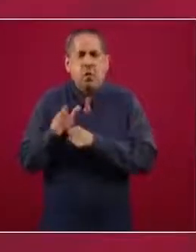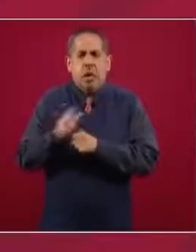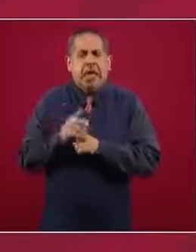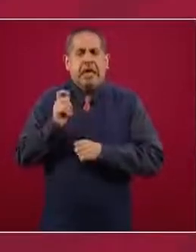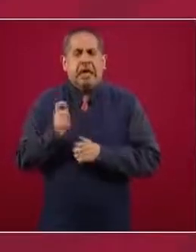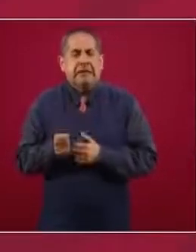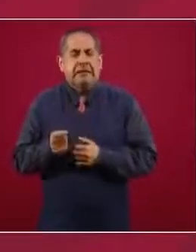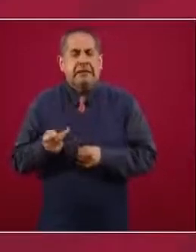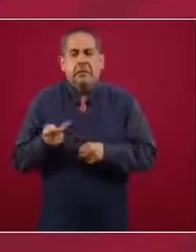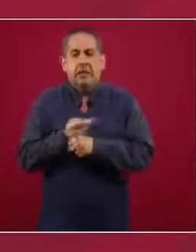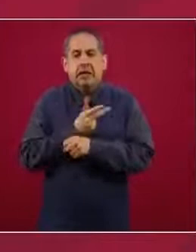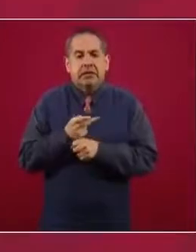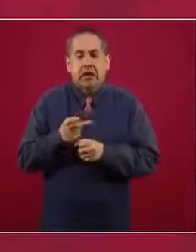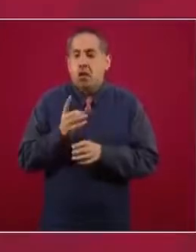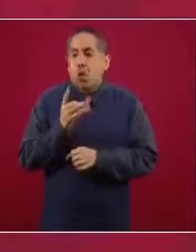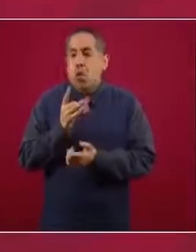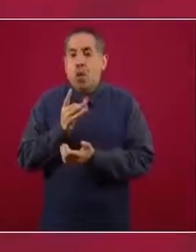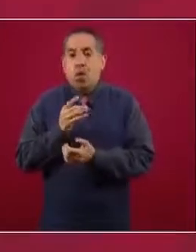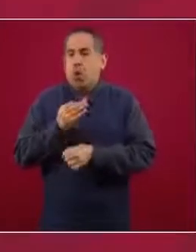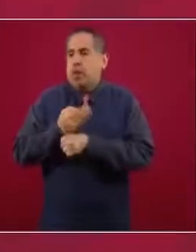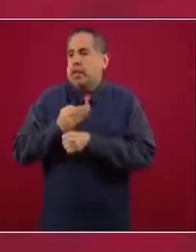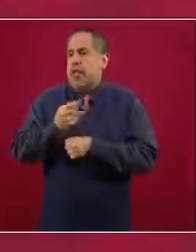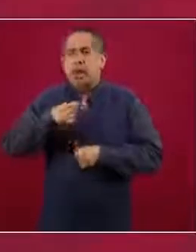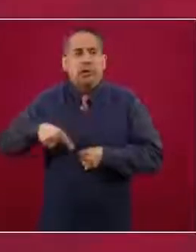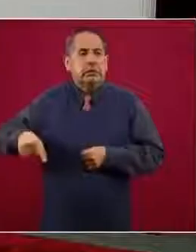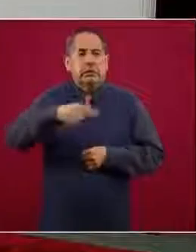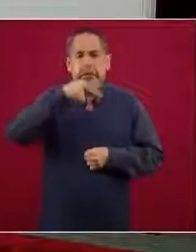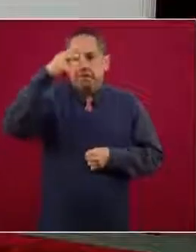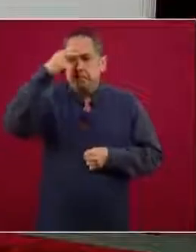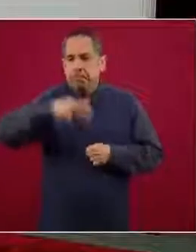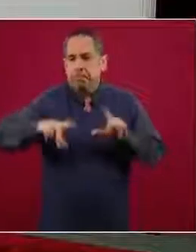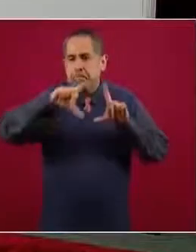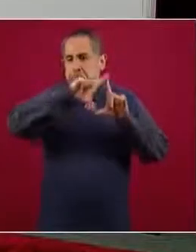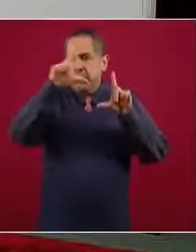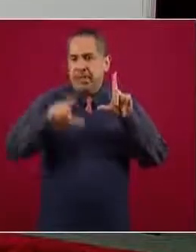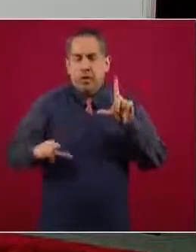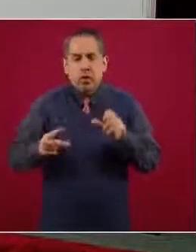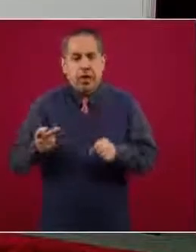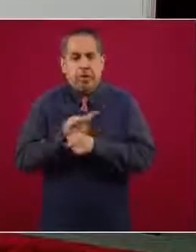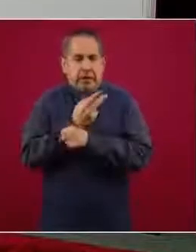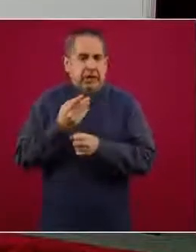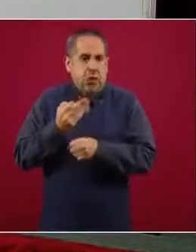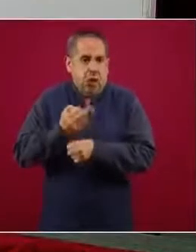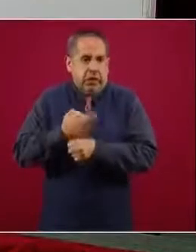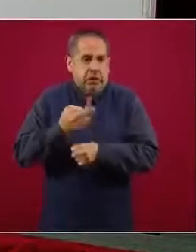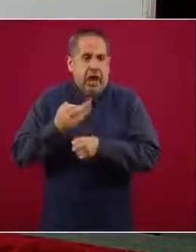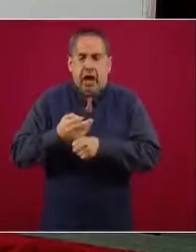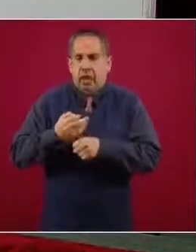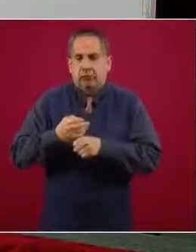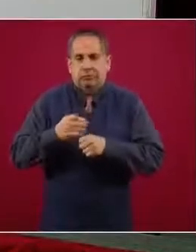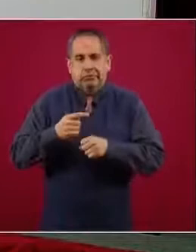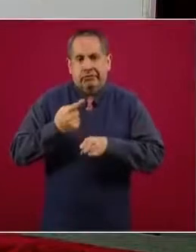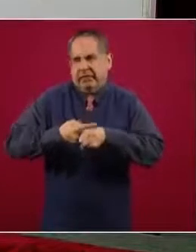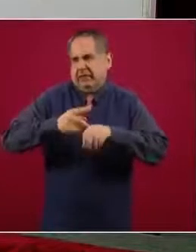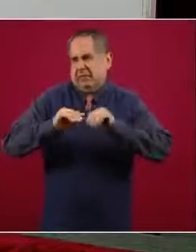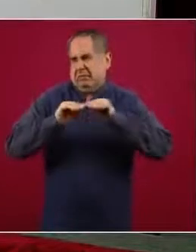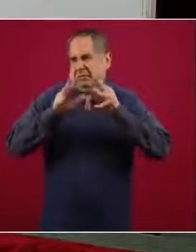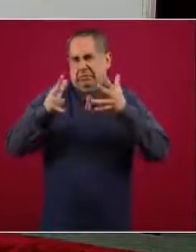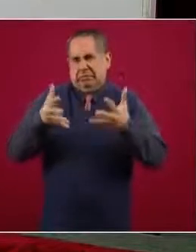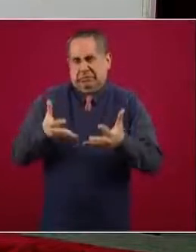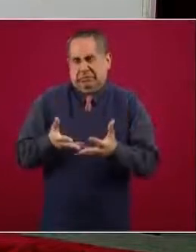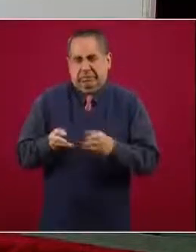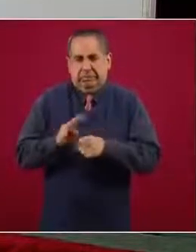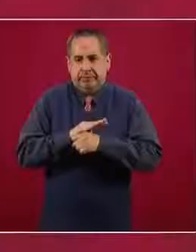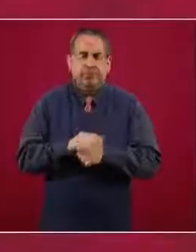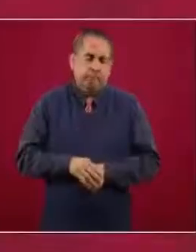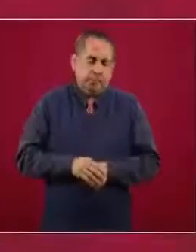las situaciones que está enfrentando la población de México durante la pandemia, durante la epidemia en el país. Presentaremos